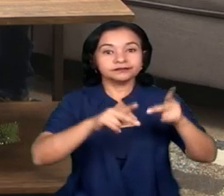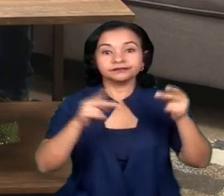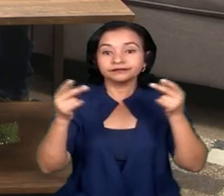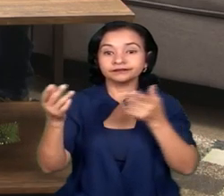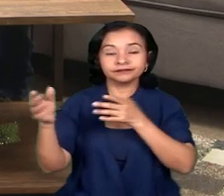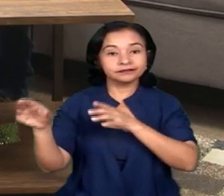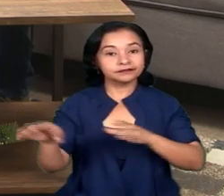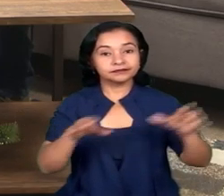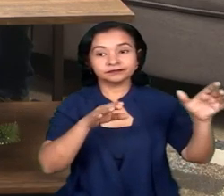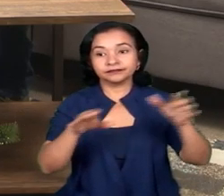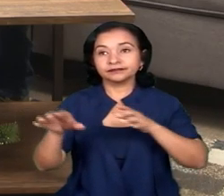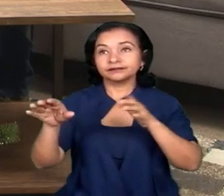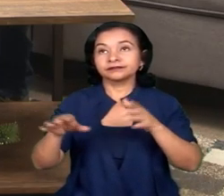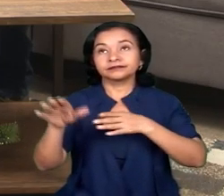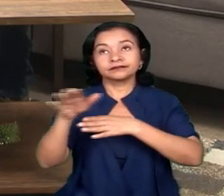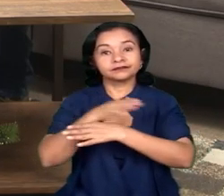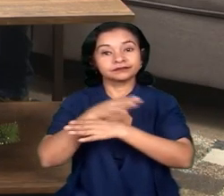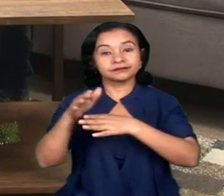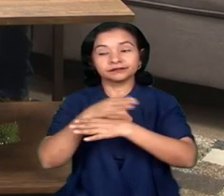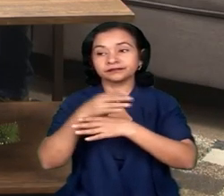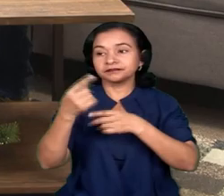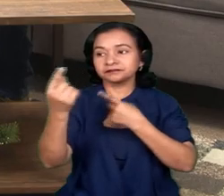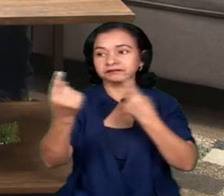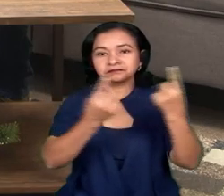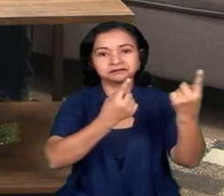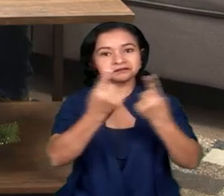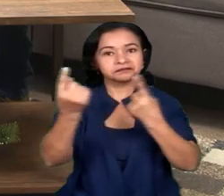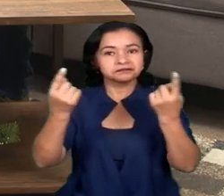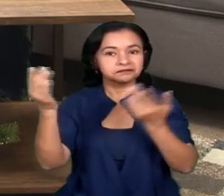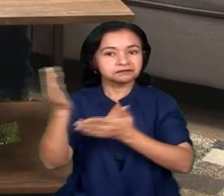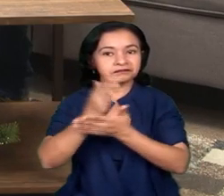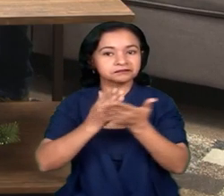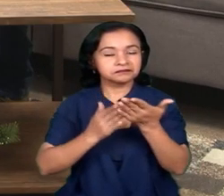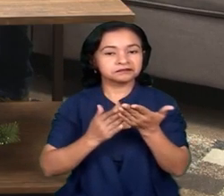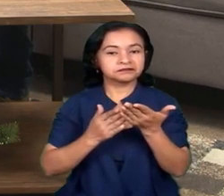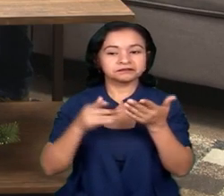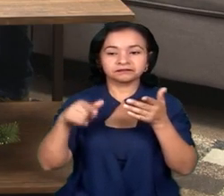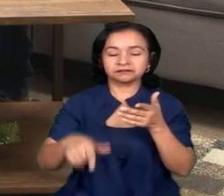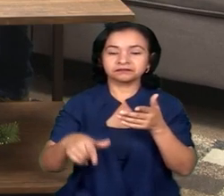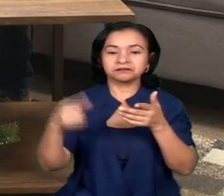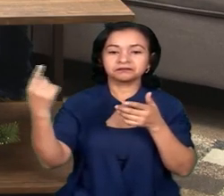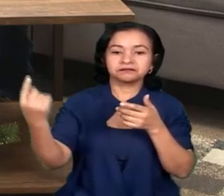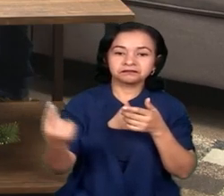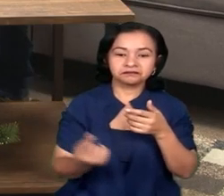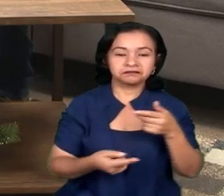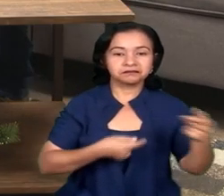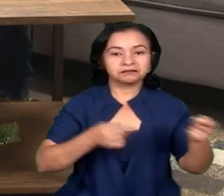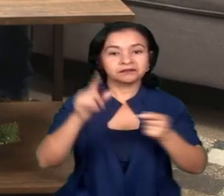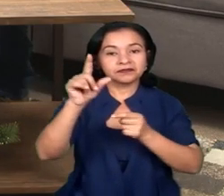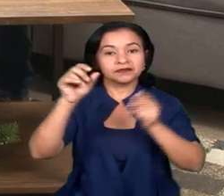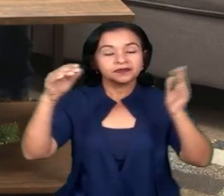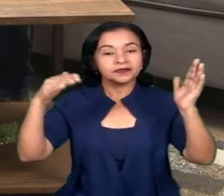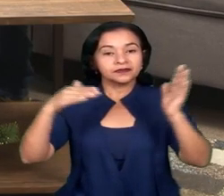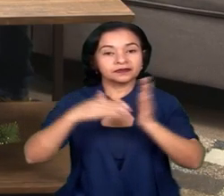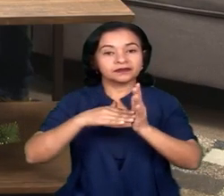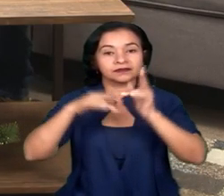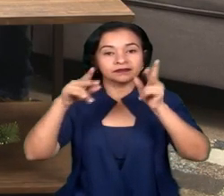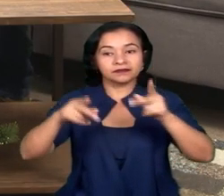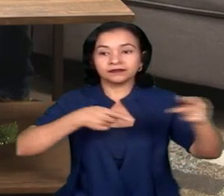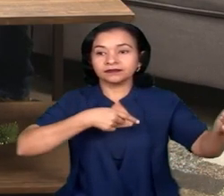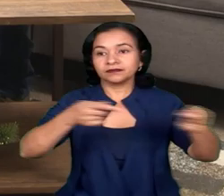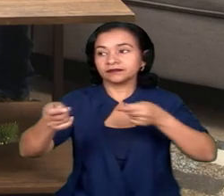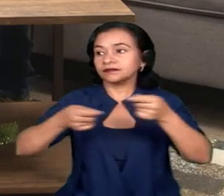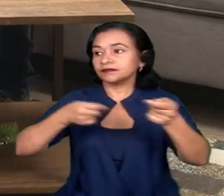activamente, fuera de unos cuantos que andan ahí, que son temporales, que llegan 10.000 personas a vender. Creo